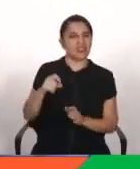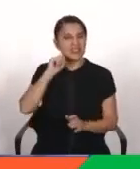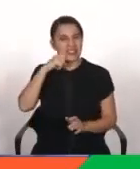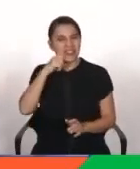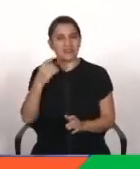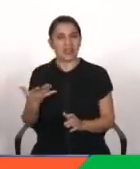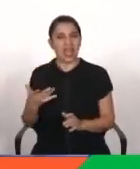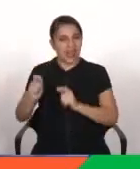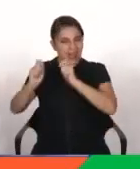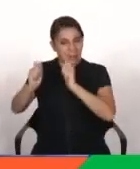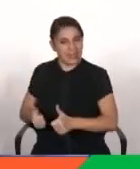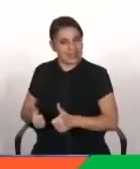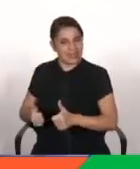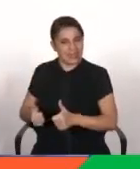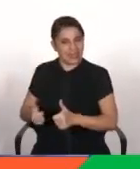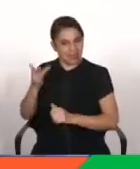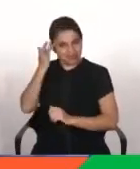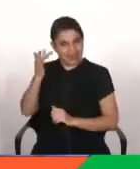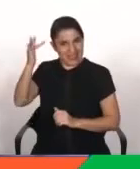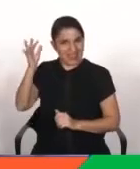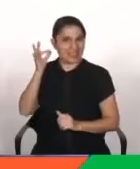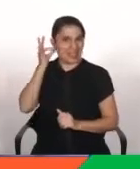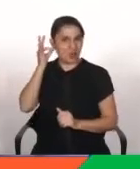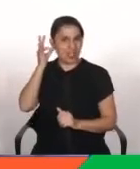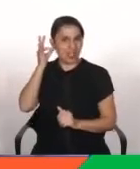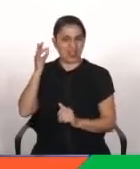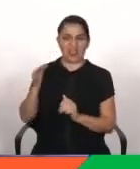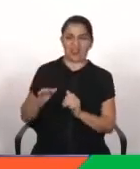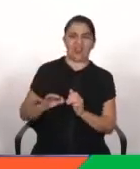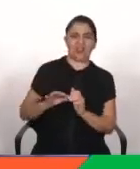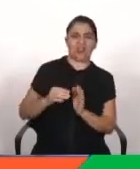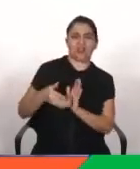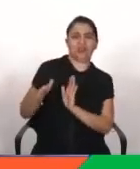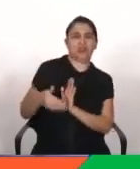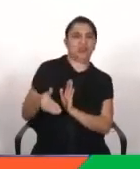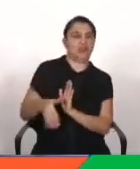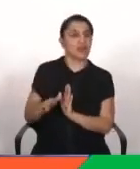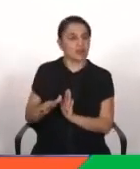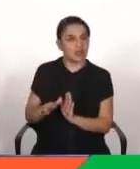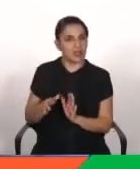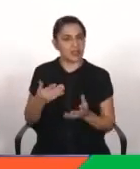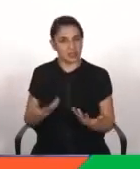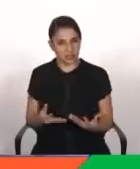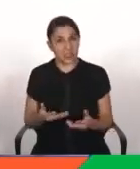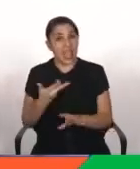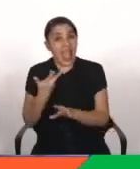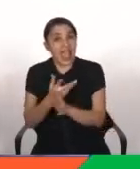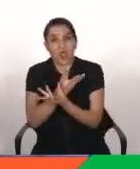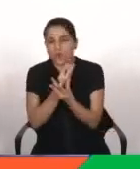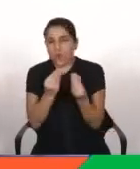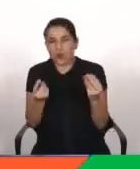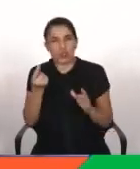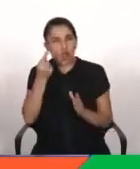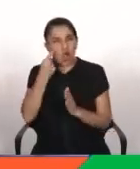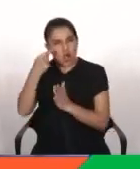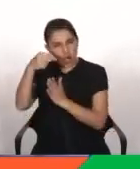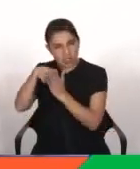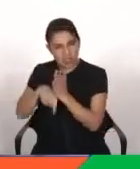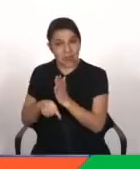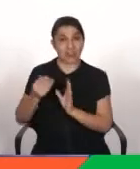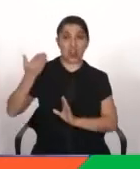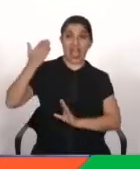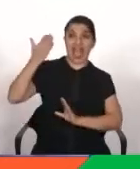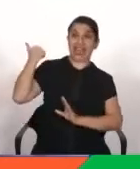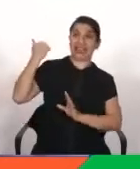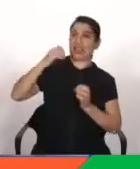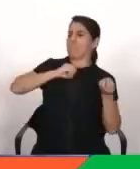capacidades que se tienen. Entonces, en el fondo, es mucho conocimiento que se pudo haber perdido en el pasado, que se